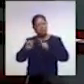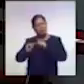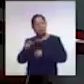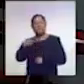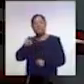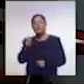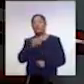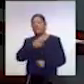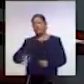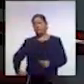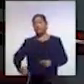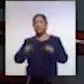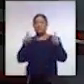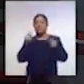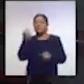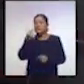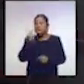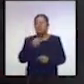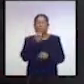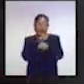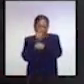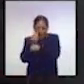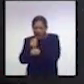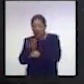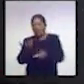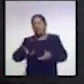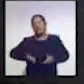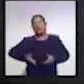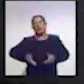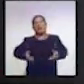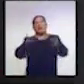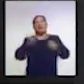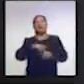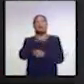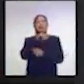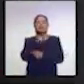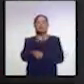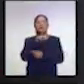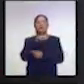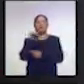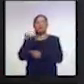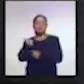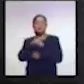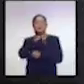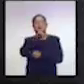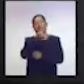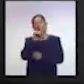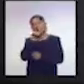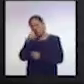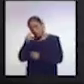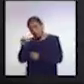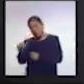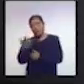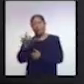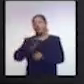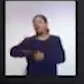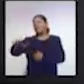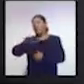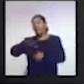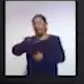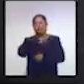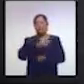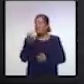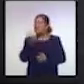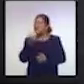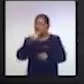Tlaxcala tengo que arreglar calles de la Loma Xicotén, Calderoma Bonita, de La Joya, colonias que requieren mucha